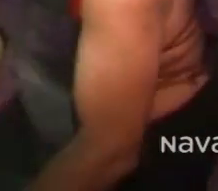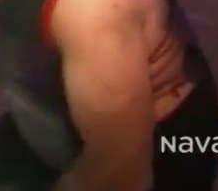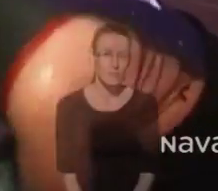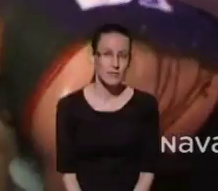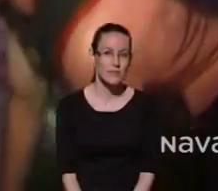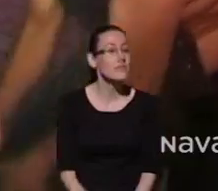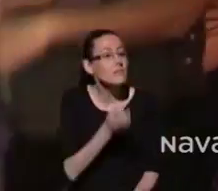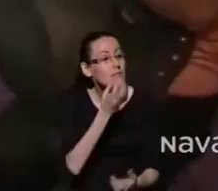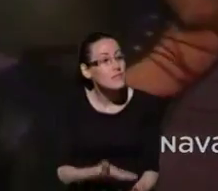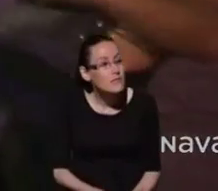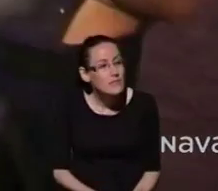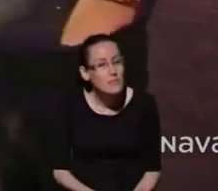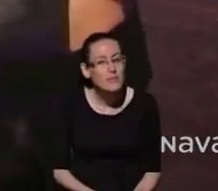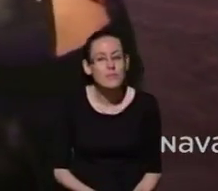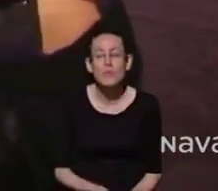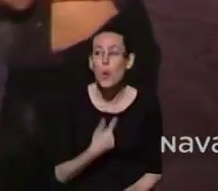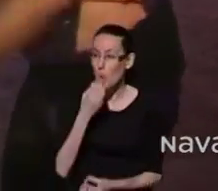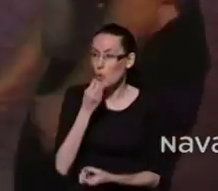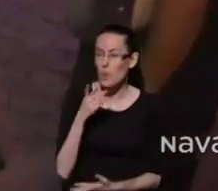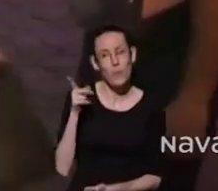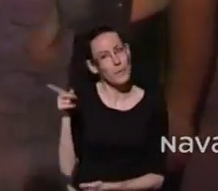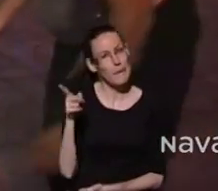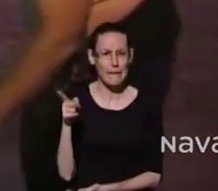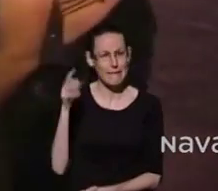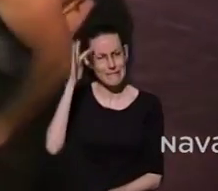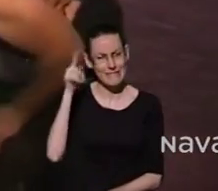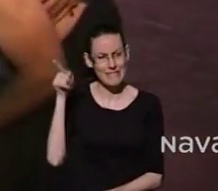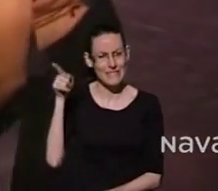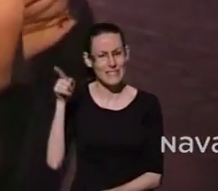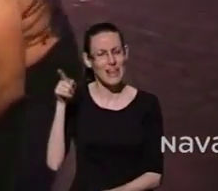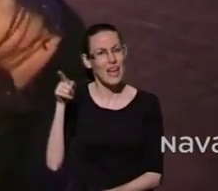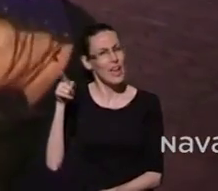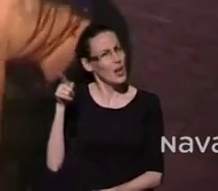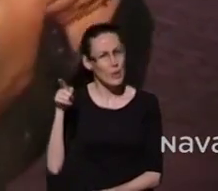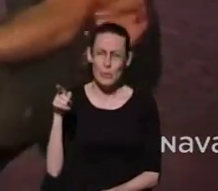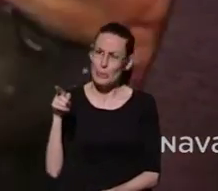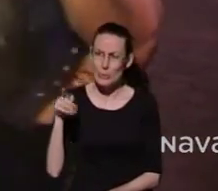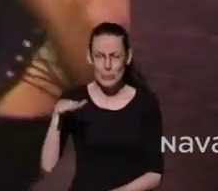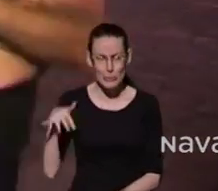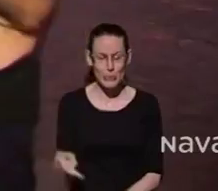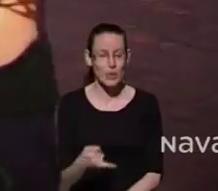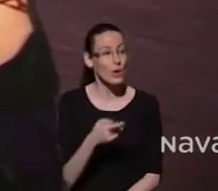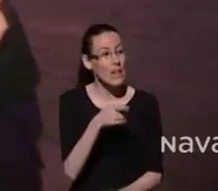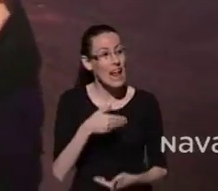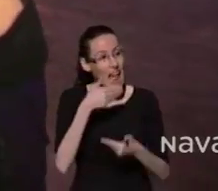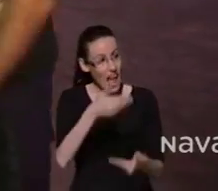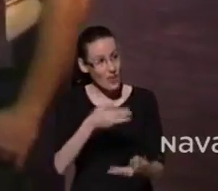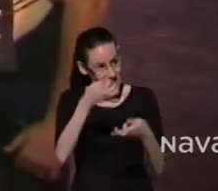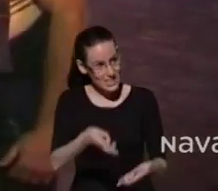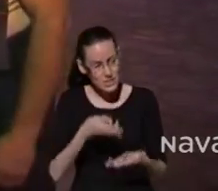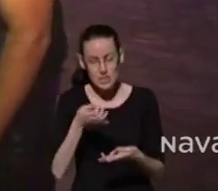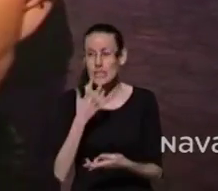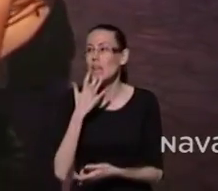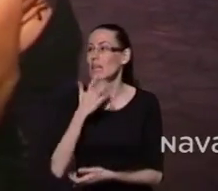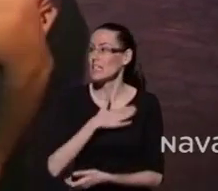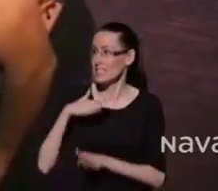Miquel, ¿qué tal va? Yo muy bien, él me figuro que estará un poco cansado. ¿Y siempre le ayudas? Sí, intento. Cuando quieras, ayudo, paras, sí.